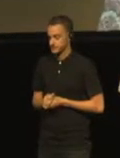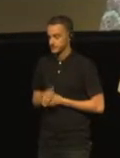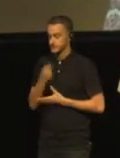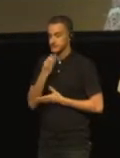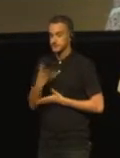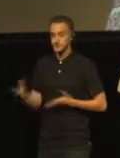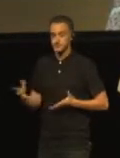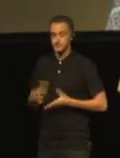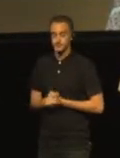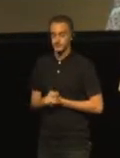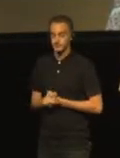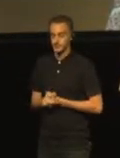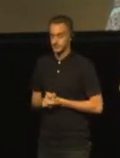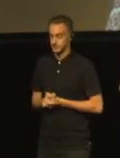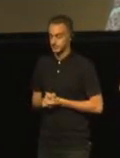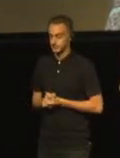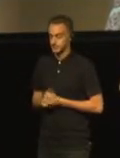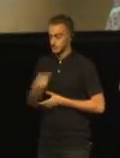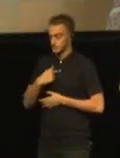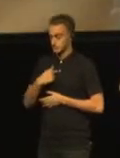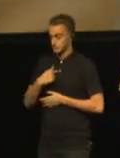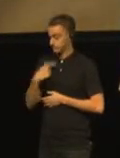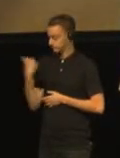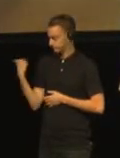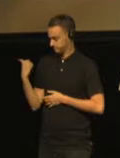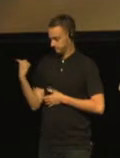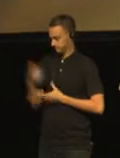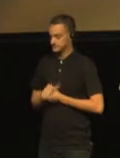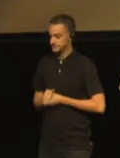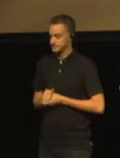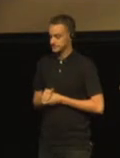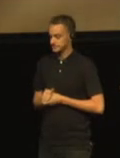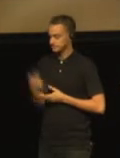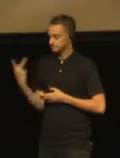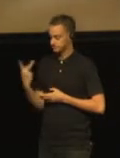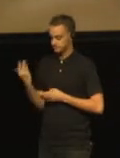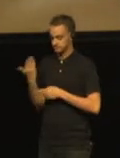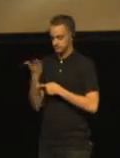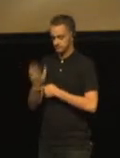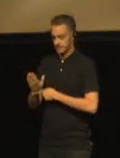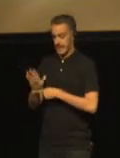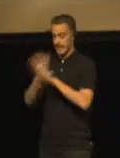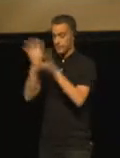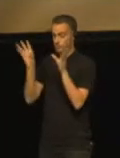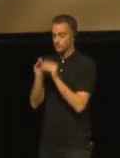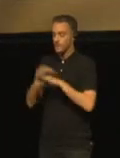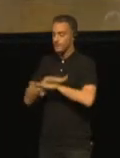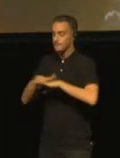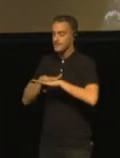Muy bien. Yo y Loïc vamos a presentar algunos de los resultados básicos de este informe.